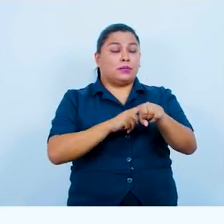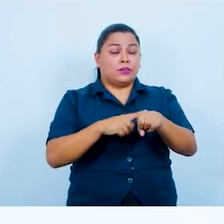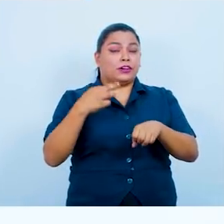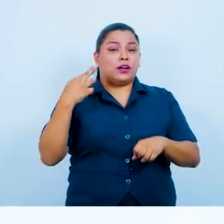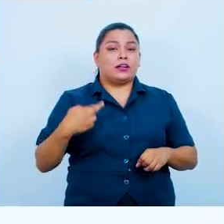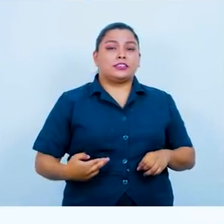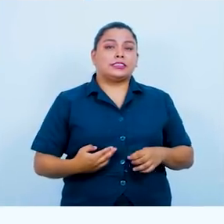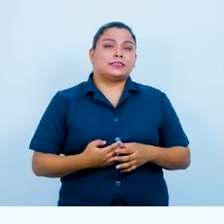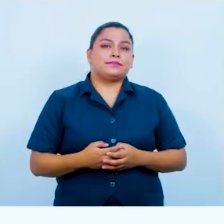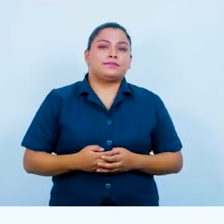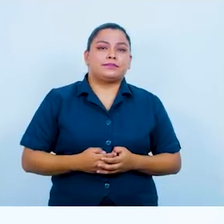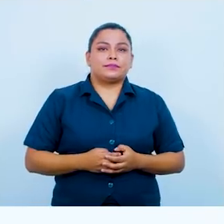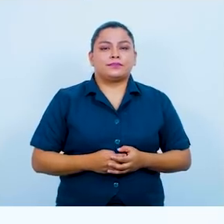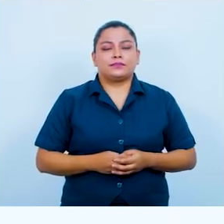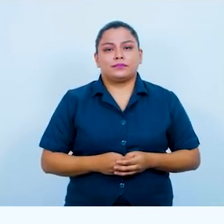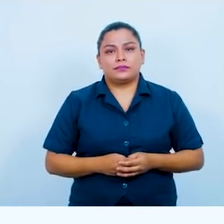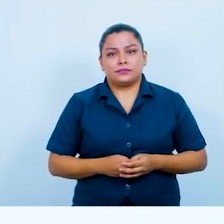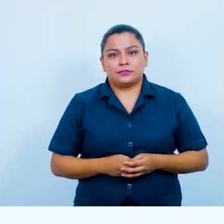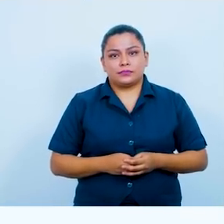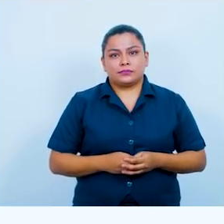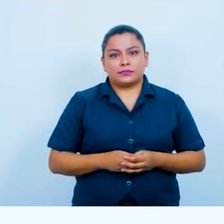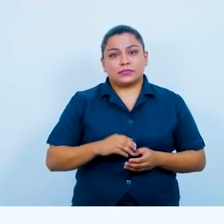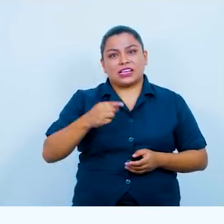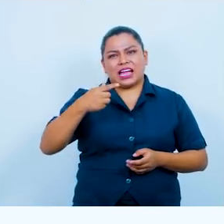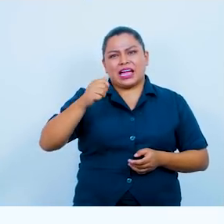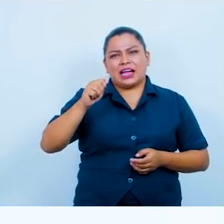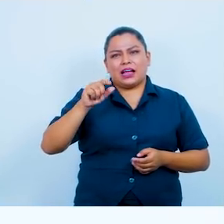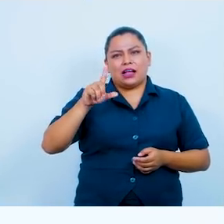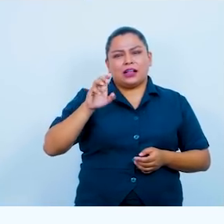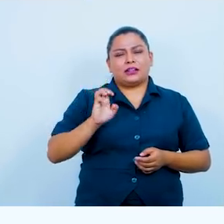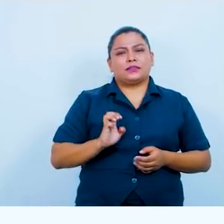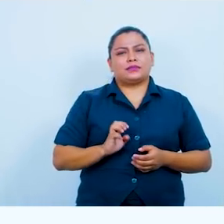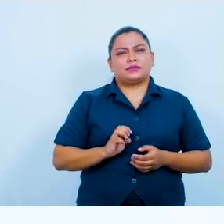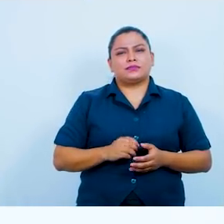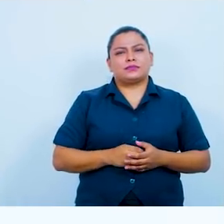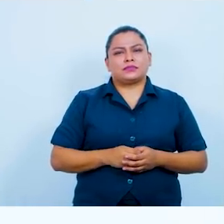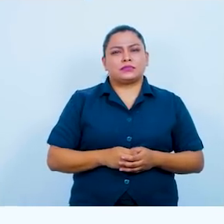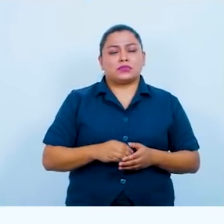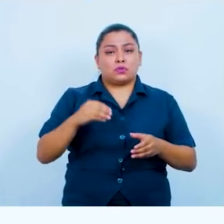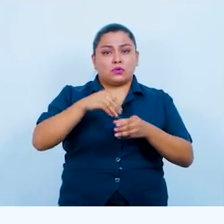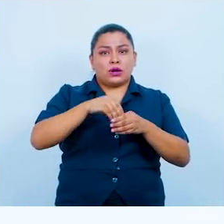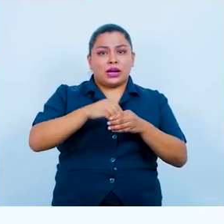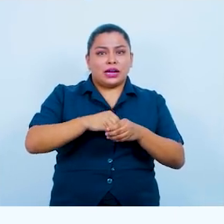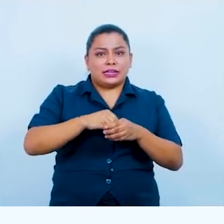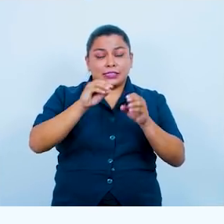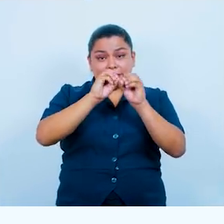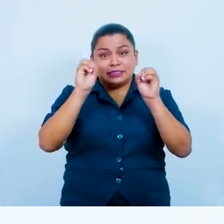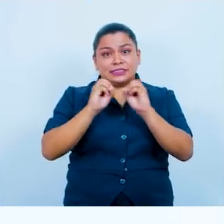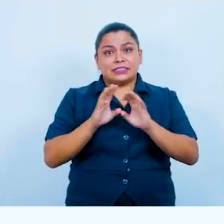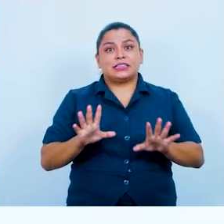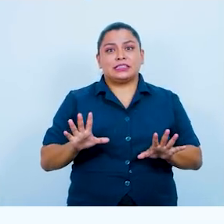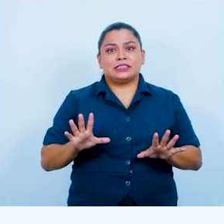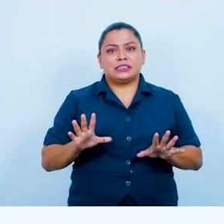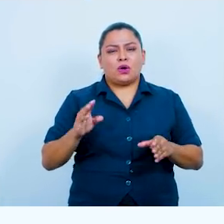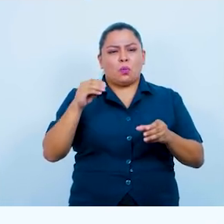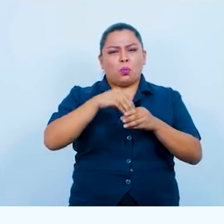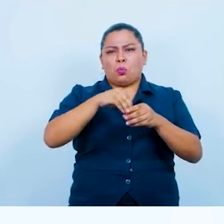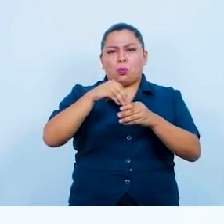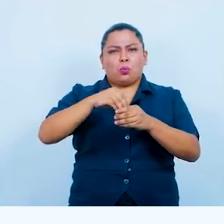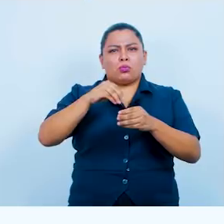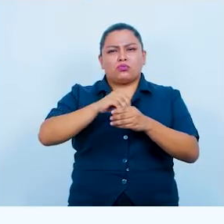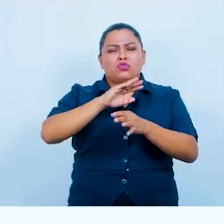real. Drive. Es el espacio de almacenamiento en la nube. nos permite almacenar y